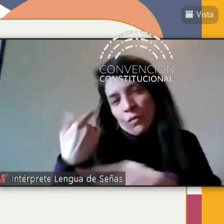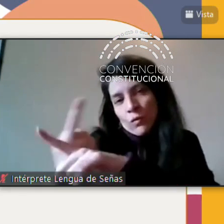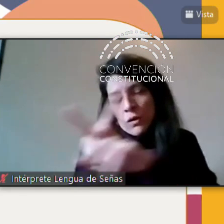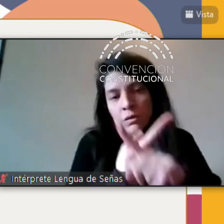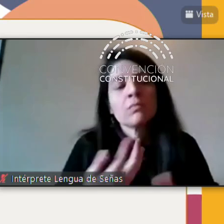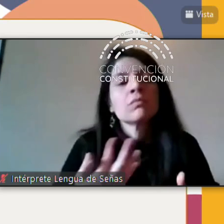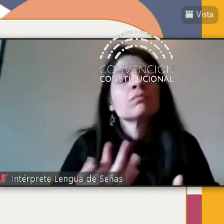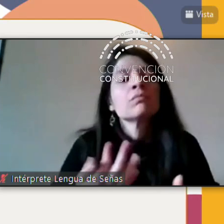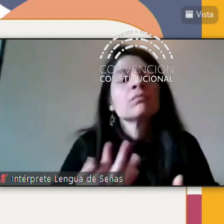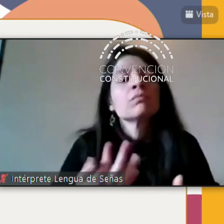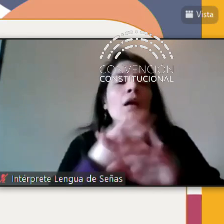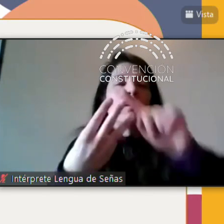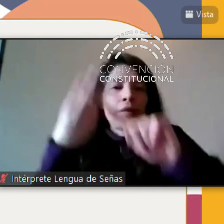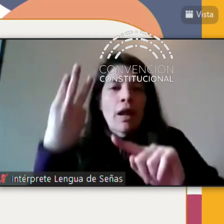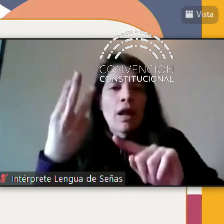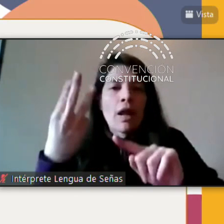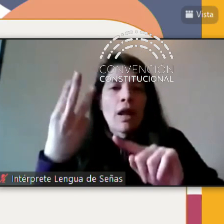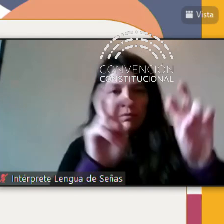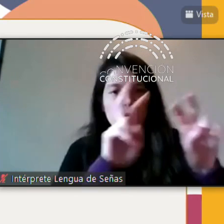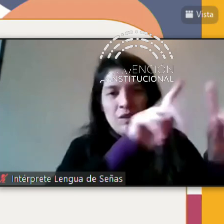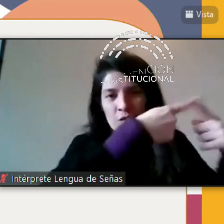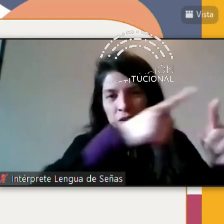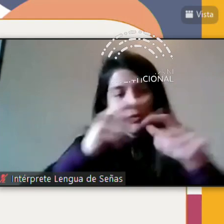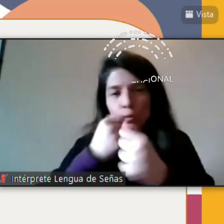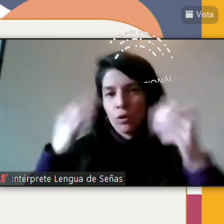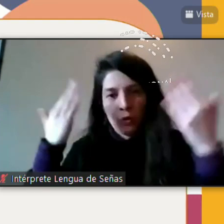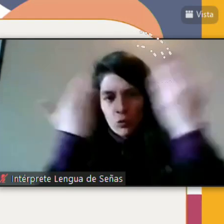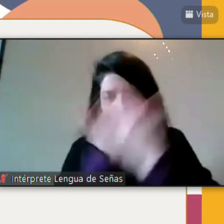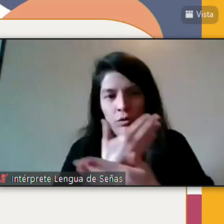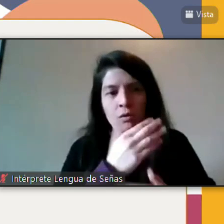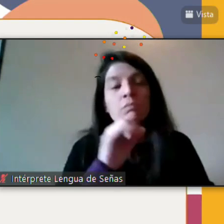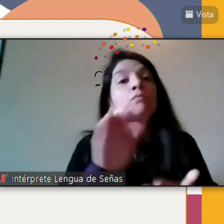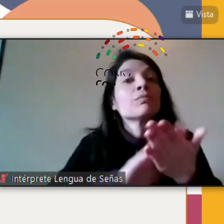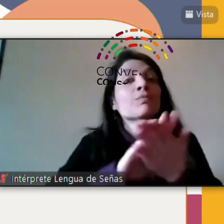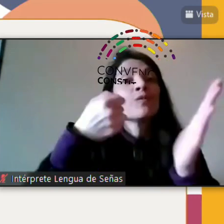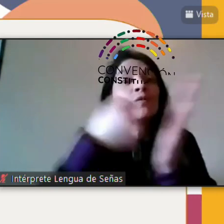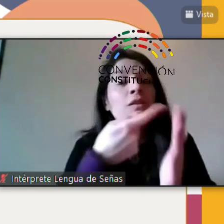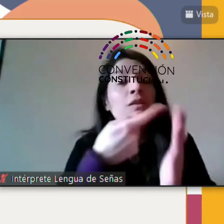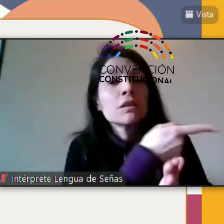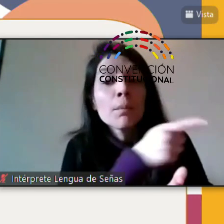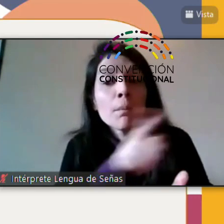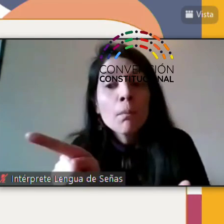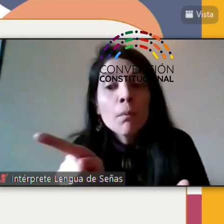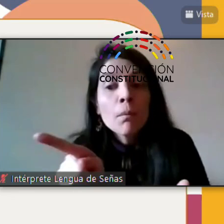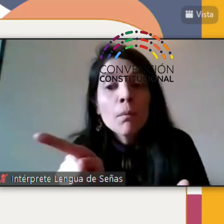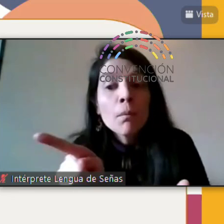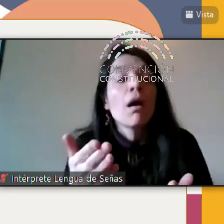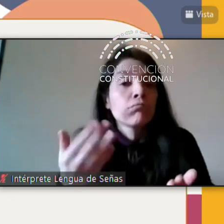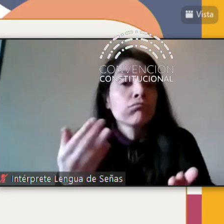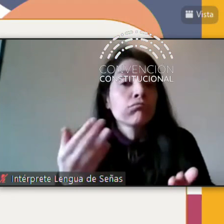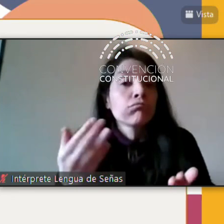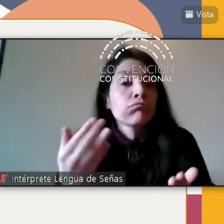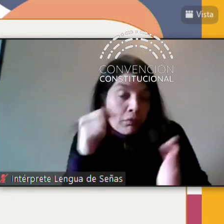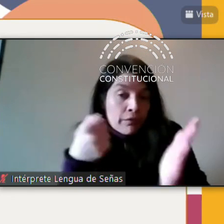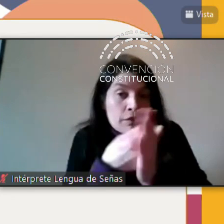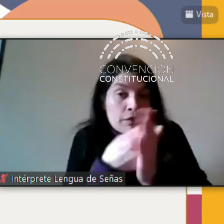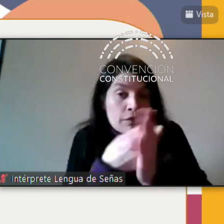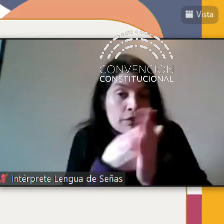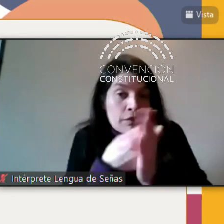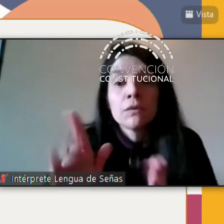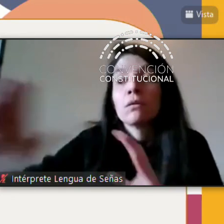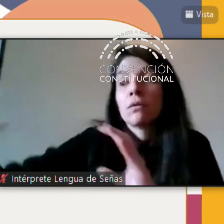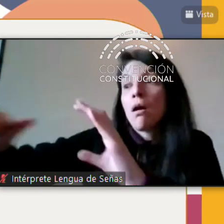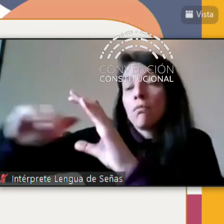se pueden, ¿cierto?, confundir. Por ejemplo, este fin de semana nomás recibimos un correo de